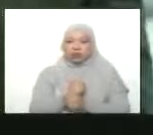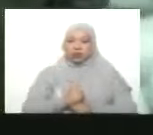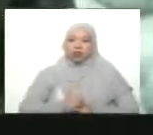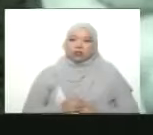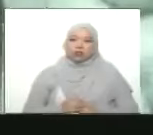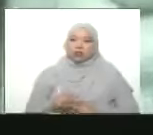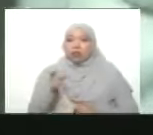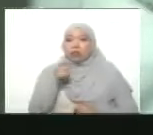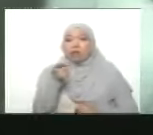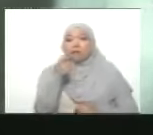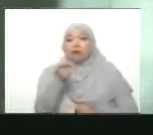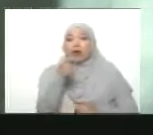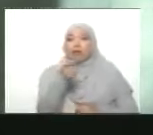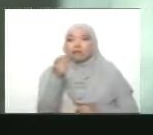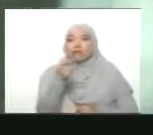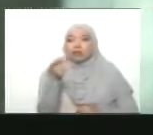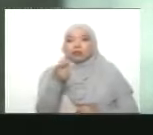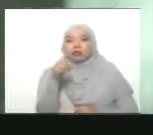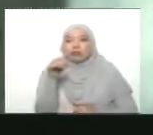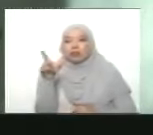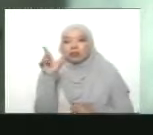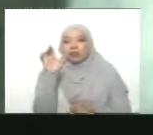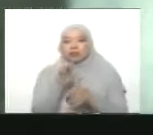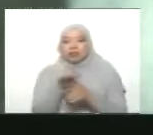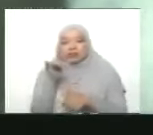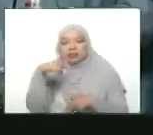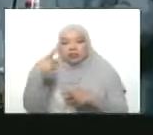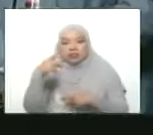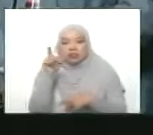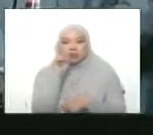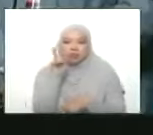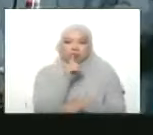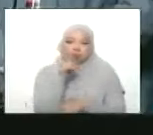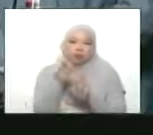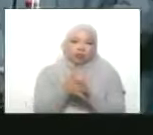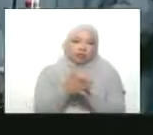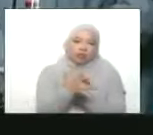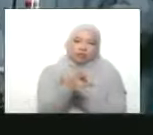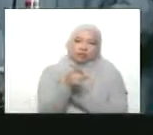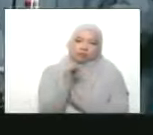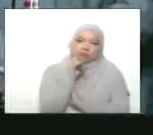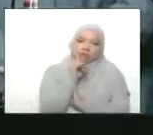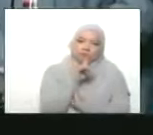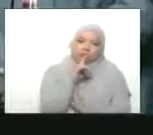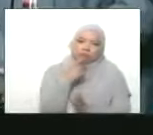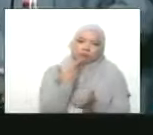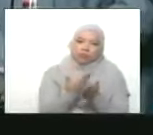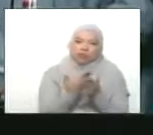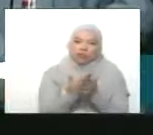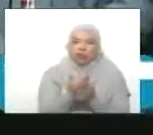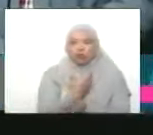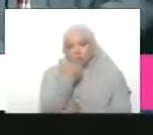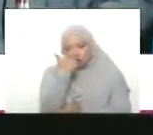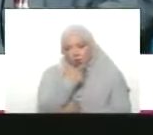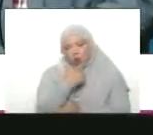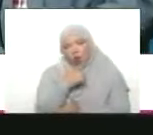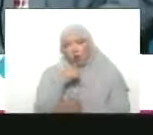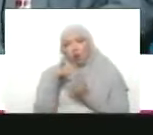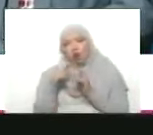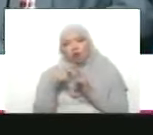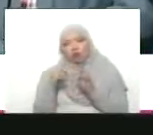La están buscando. Sabia y fruto. Por Sabia YouTube. Le pusimos ese nombre, no tenía ese nombre. Sentimos que era el nombre pertinente un poco para